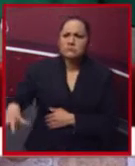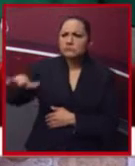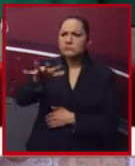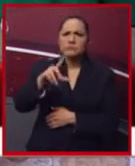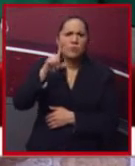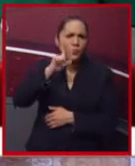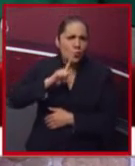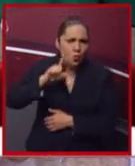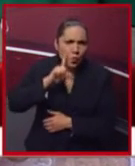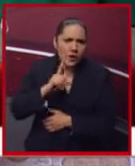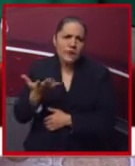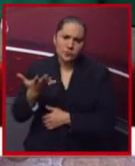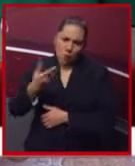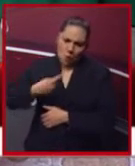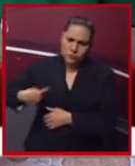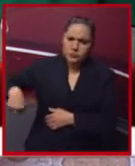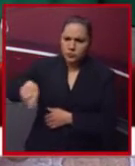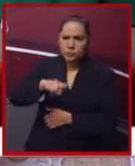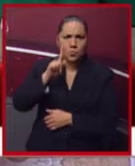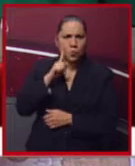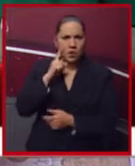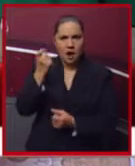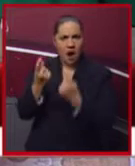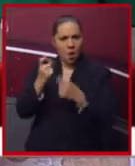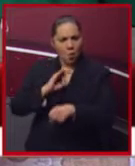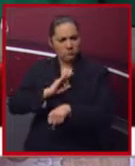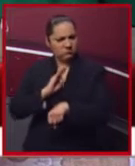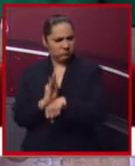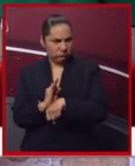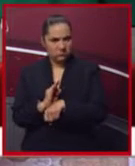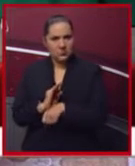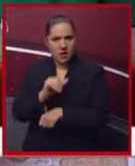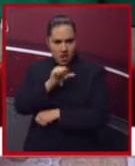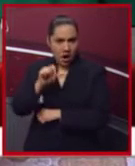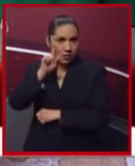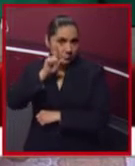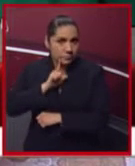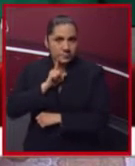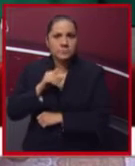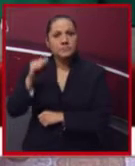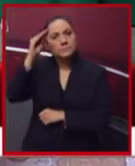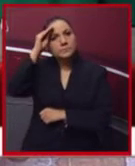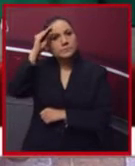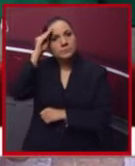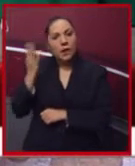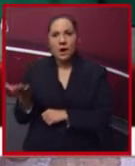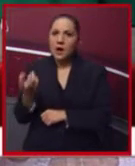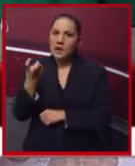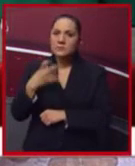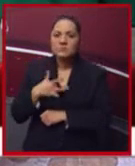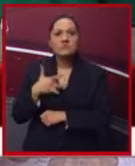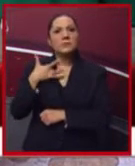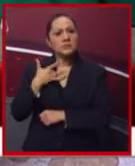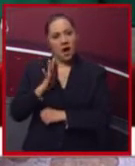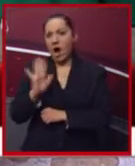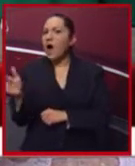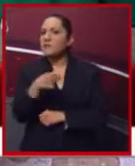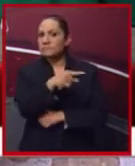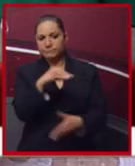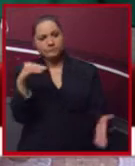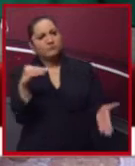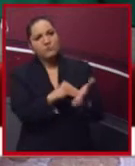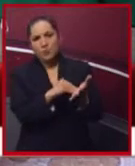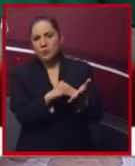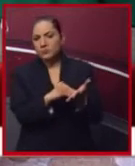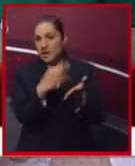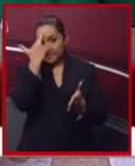feminismo, digamos, sí, qué padre, se va a meter el feminicidio en